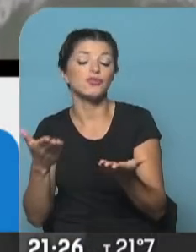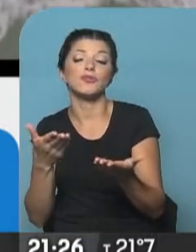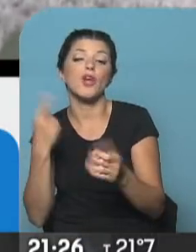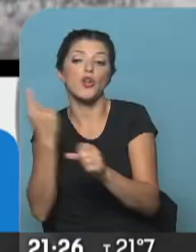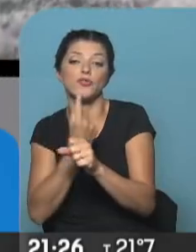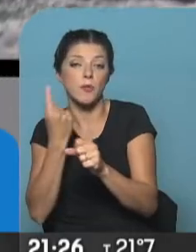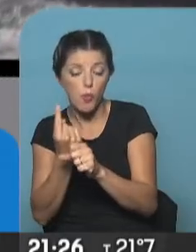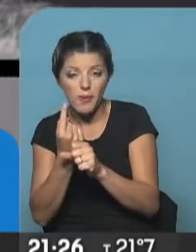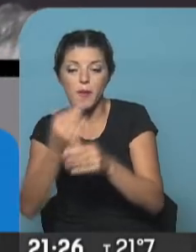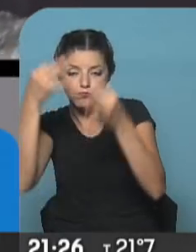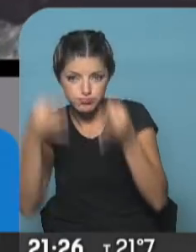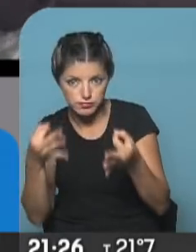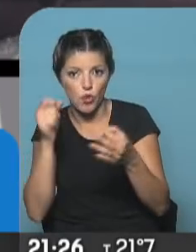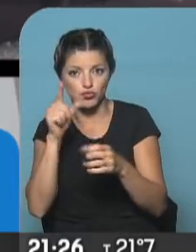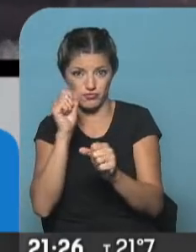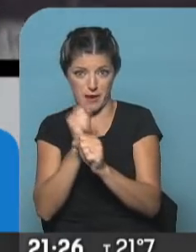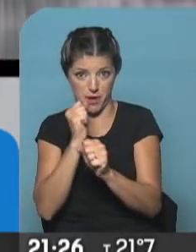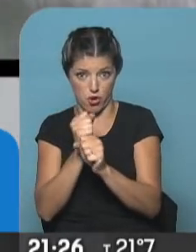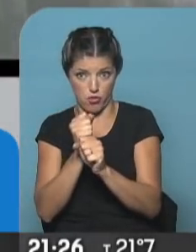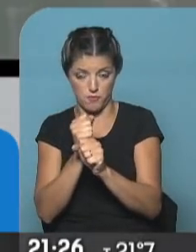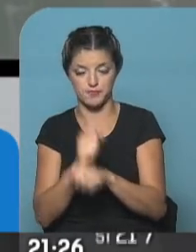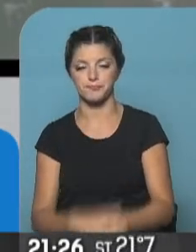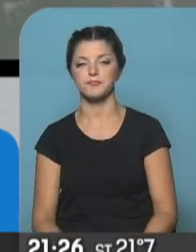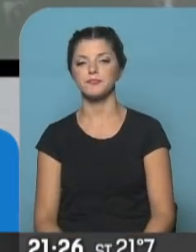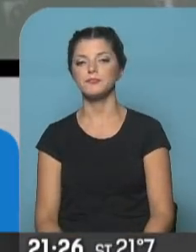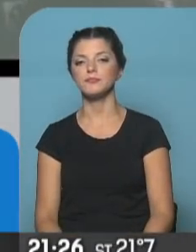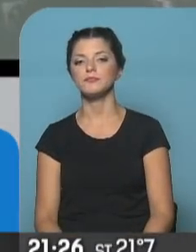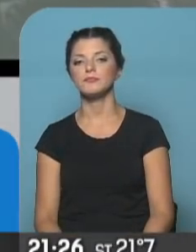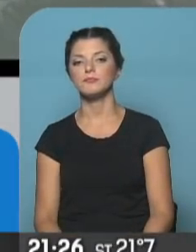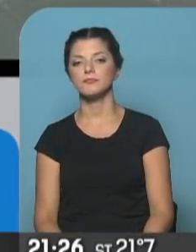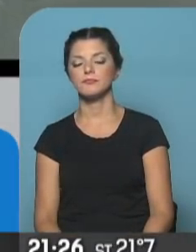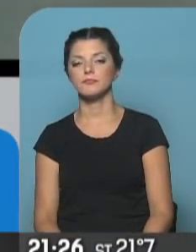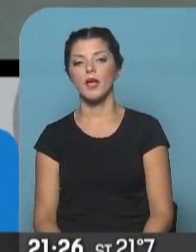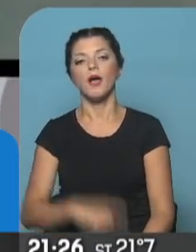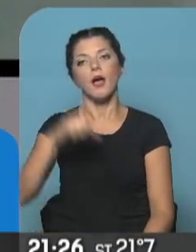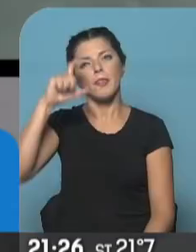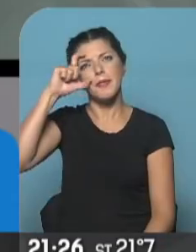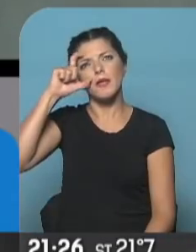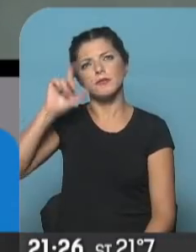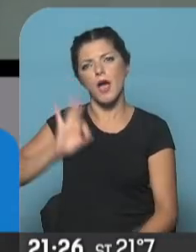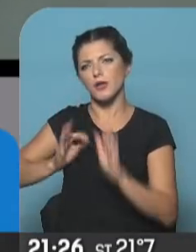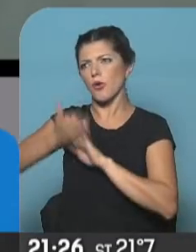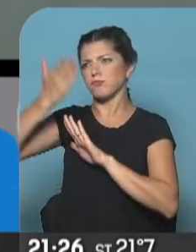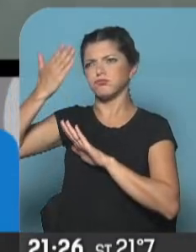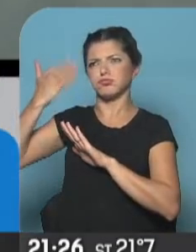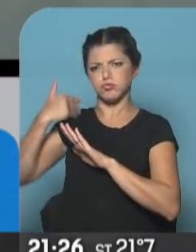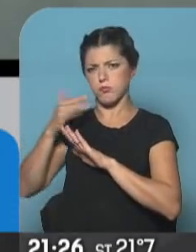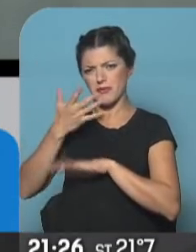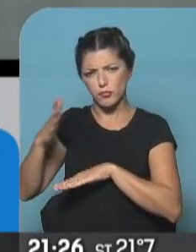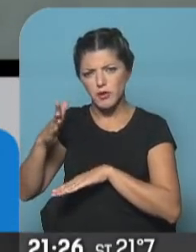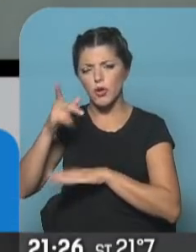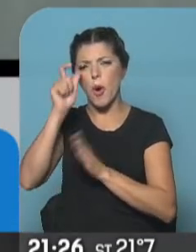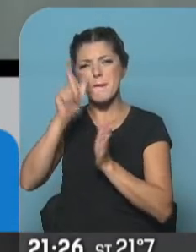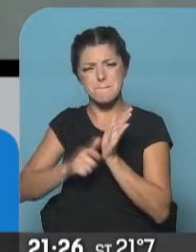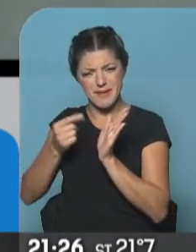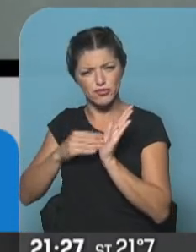la misión que se le ha asignado. Hace más de 10 años prácticamente que estamos con un presupuesto